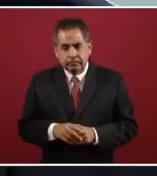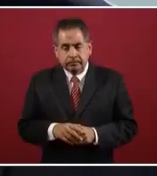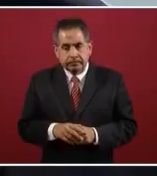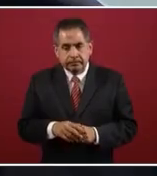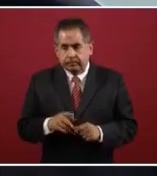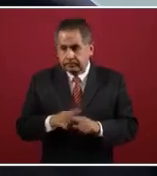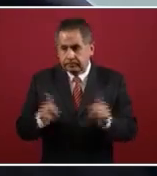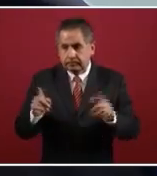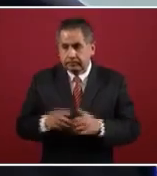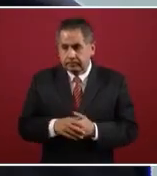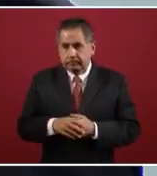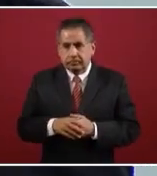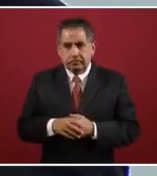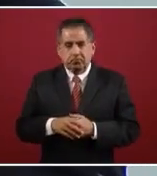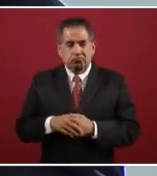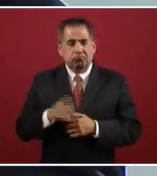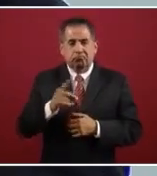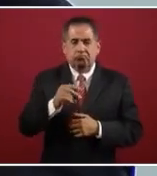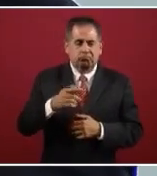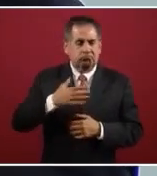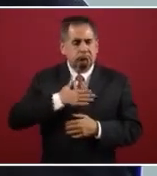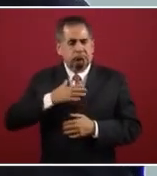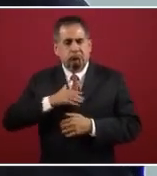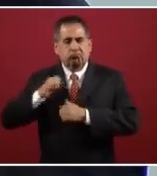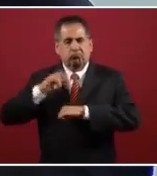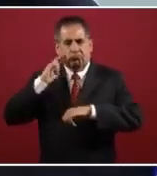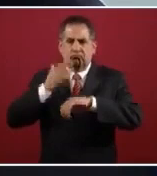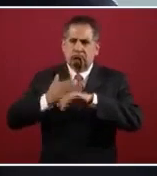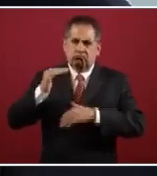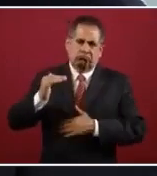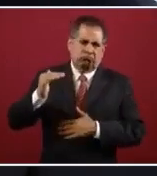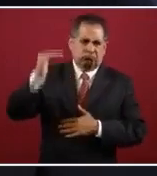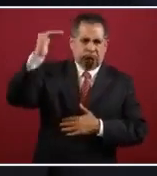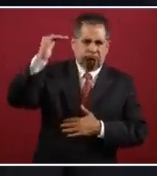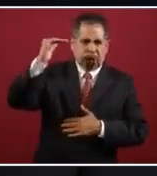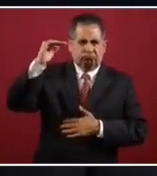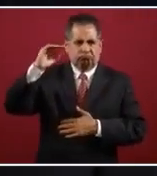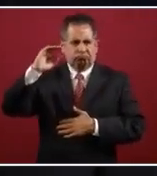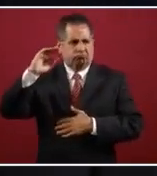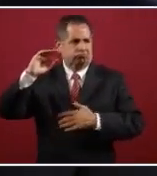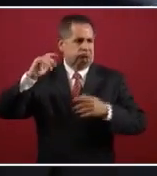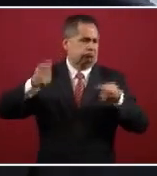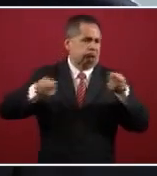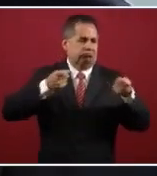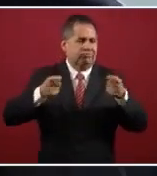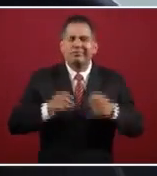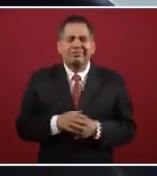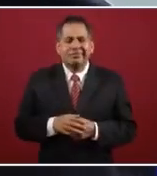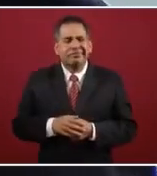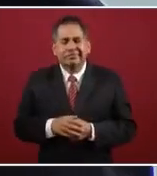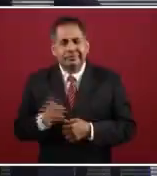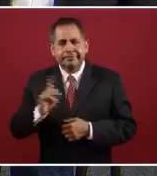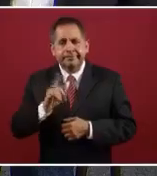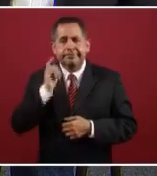qué nivel jerárquico tengo, sino cómo estoy contribuyendo